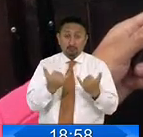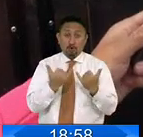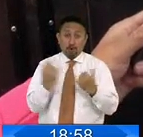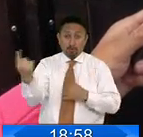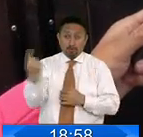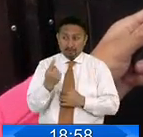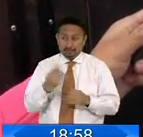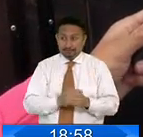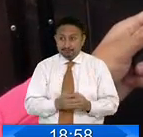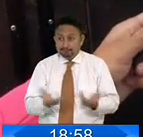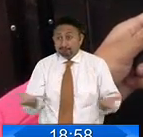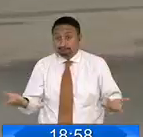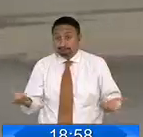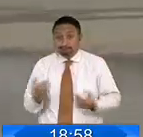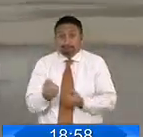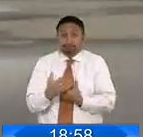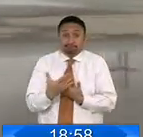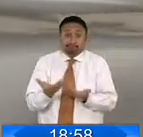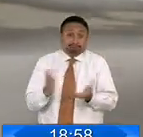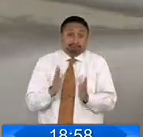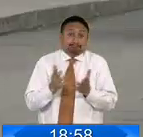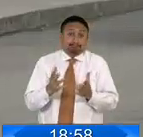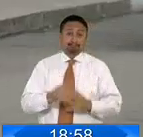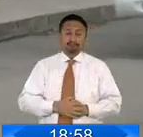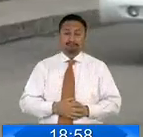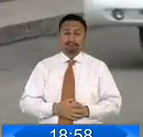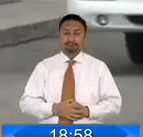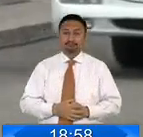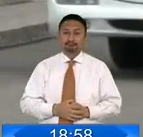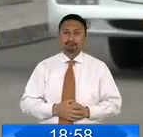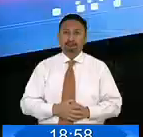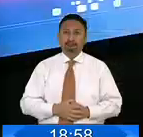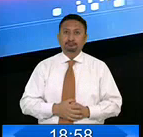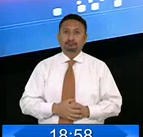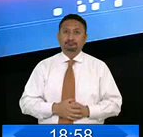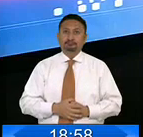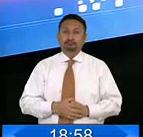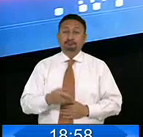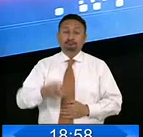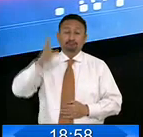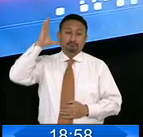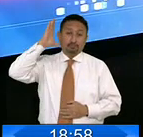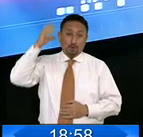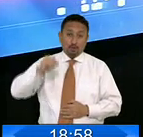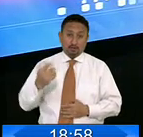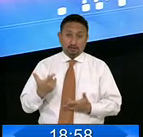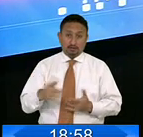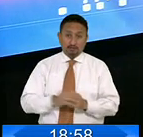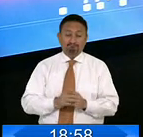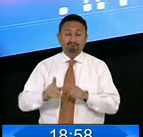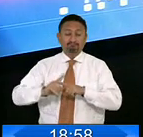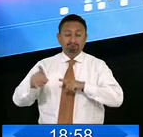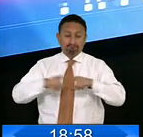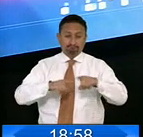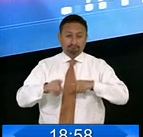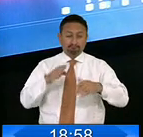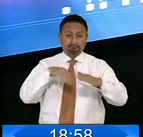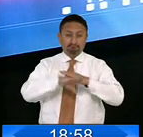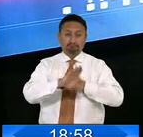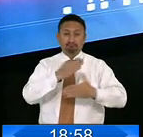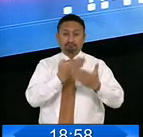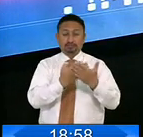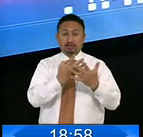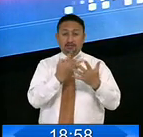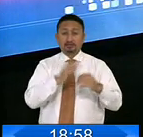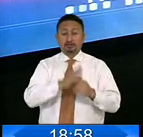pero se ve que nada todavía informó natalie guerrero y en cuenta luego de varios operativos en la cárcel de